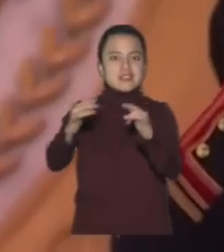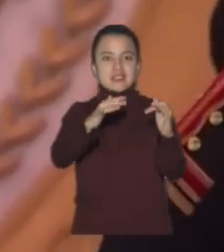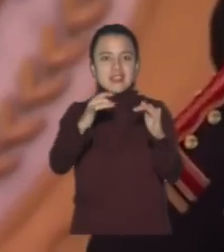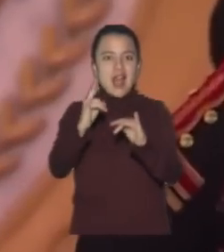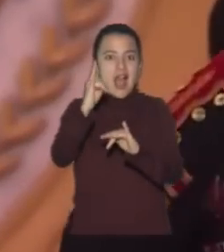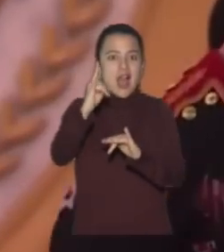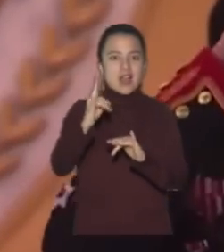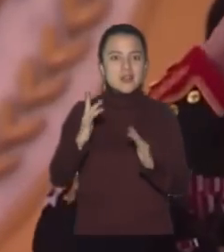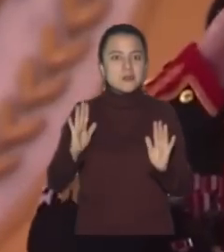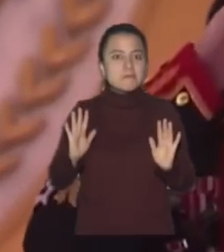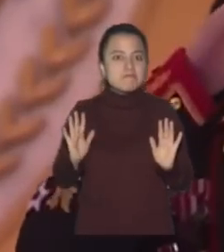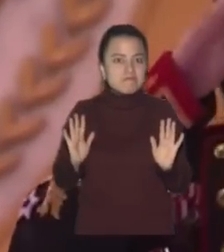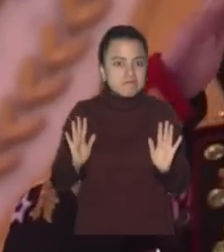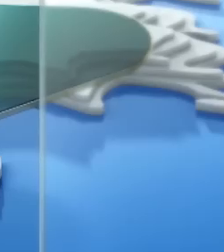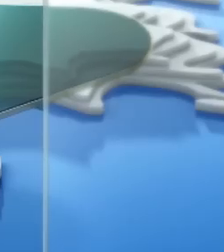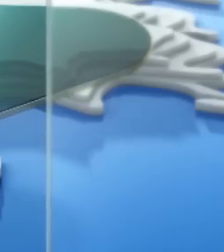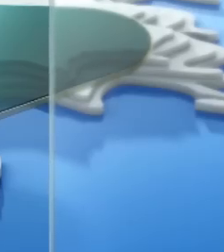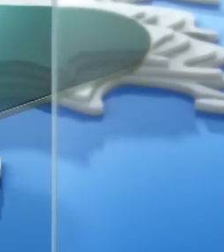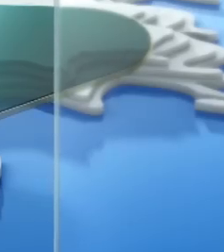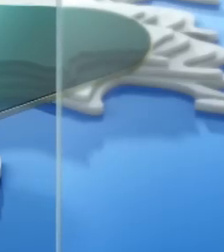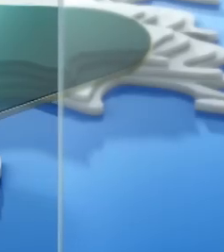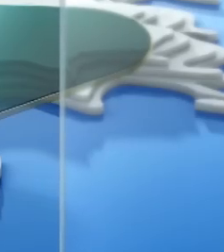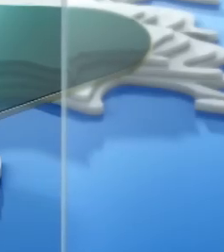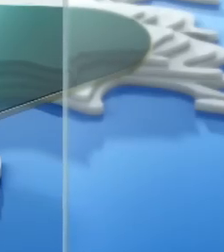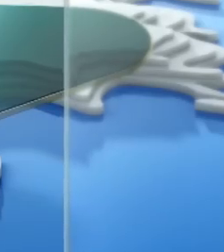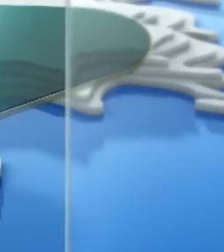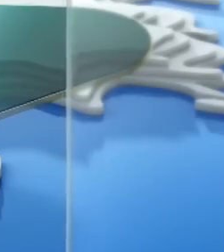del presidente Biden.